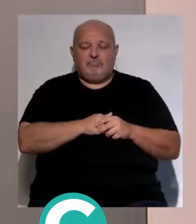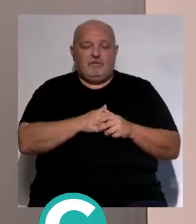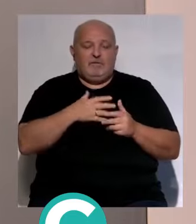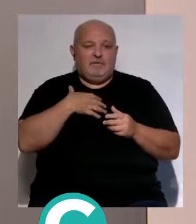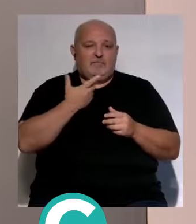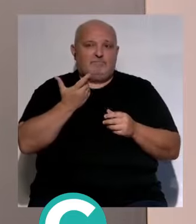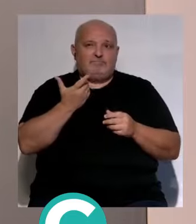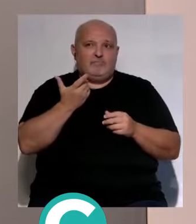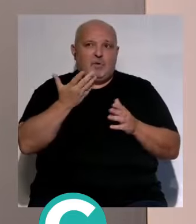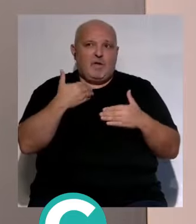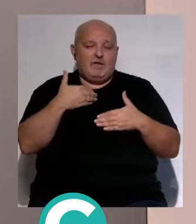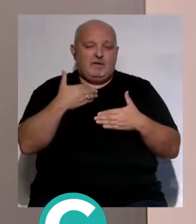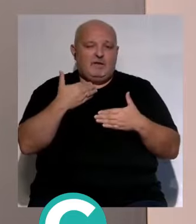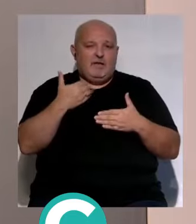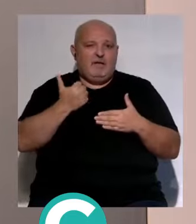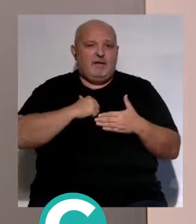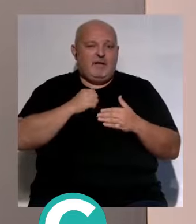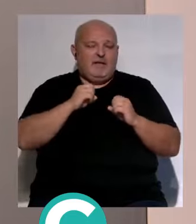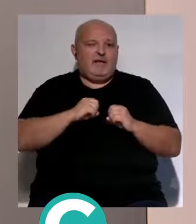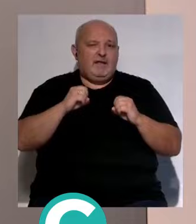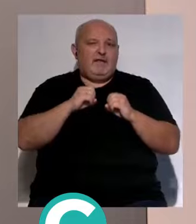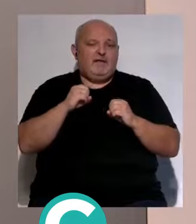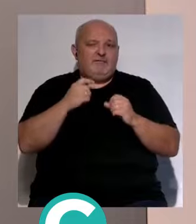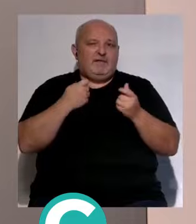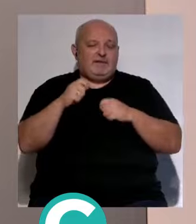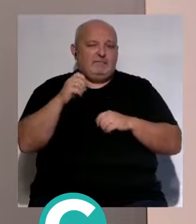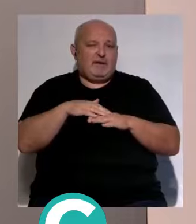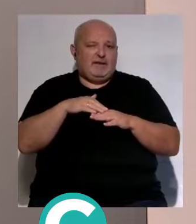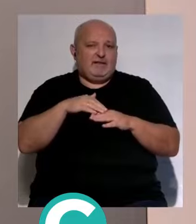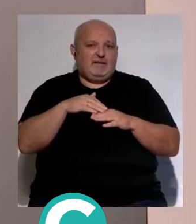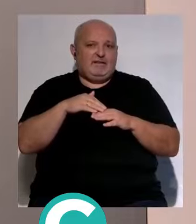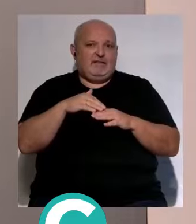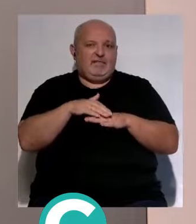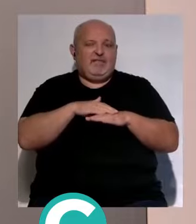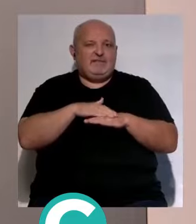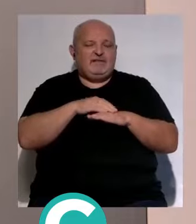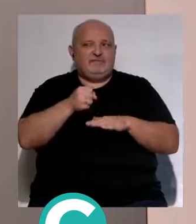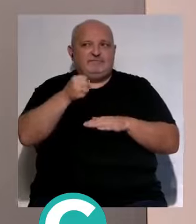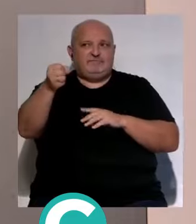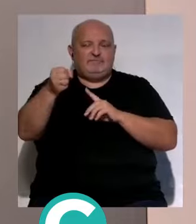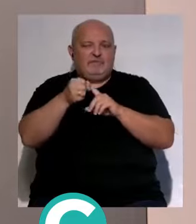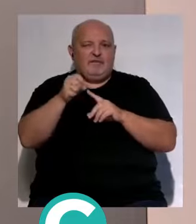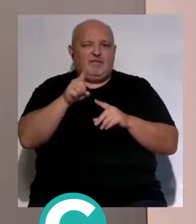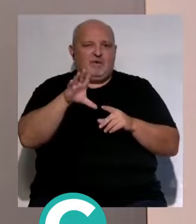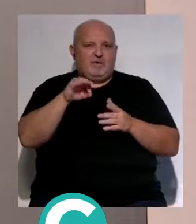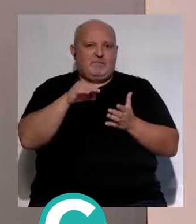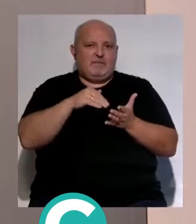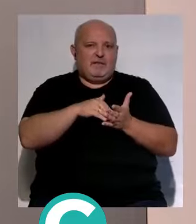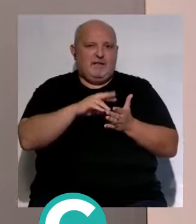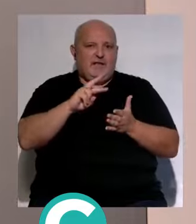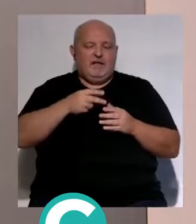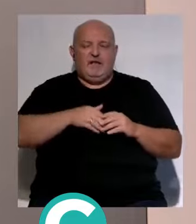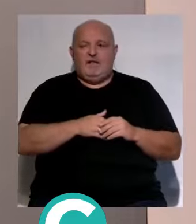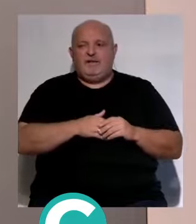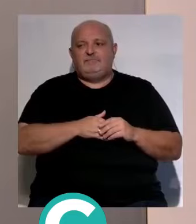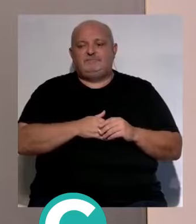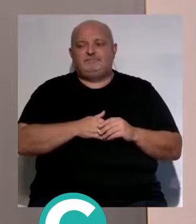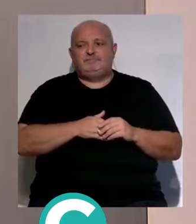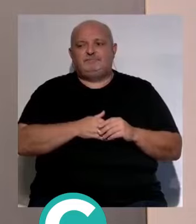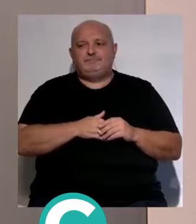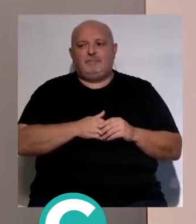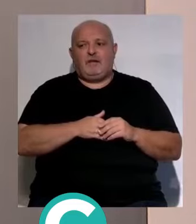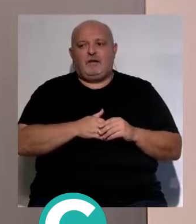podemos sacar mucho provecho por una posible venta, porque al final sería sesión con por 150. Que a fin de cuentas